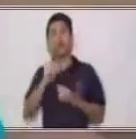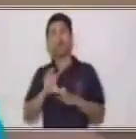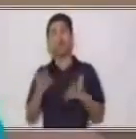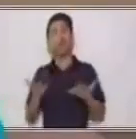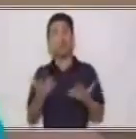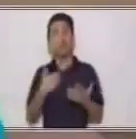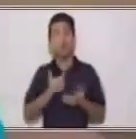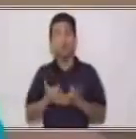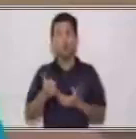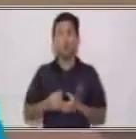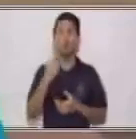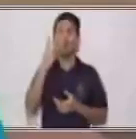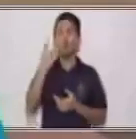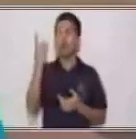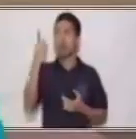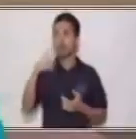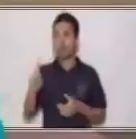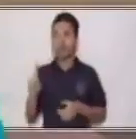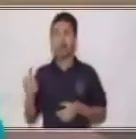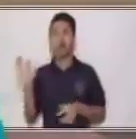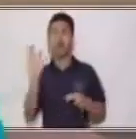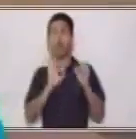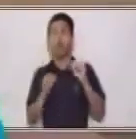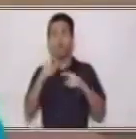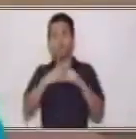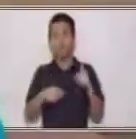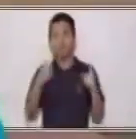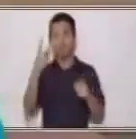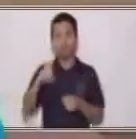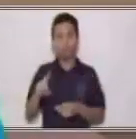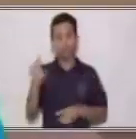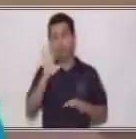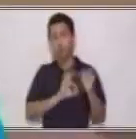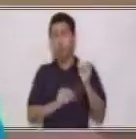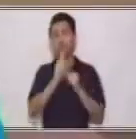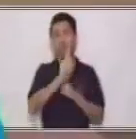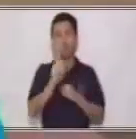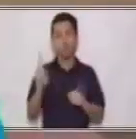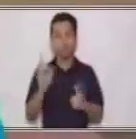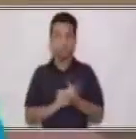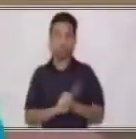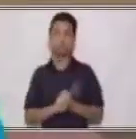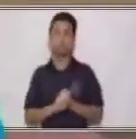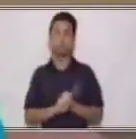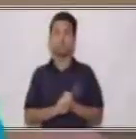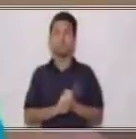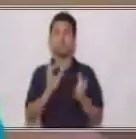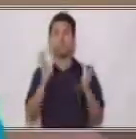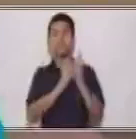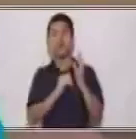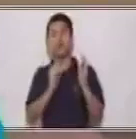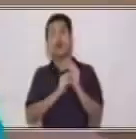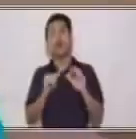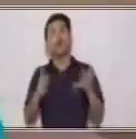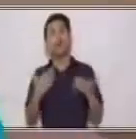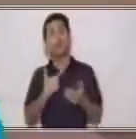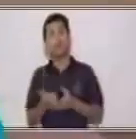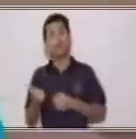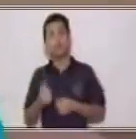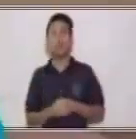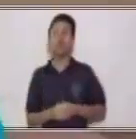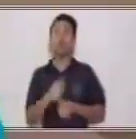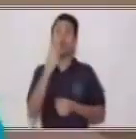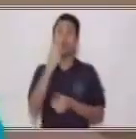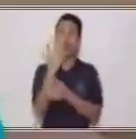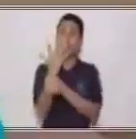docena, por media docena o por unidad. Una naranja, ¿cómo la compramos? Por mano. Muy bien, ya